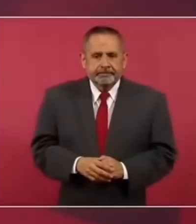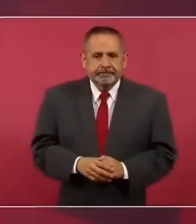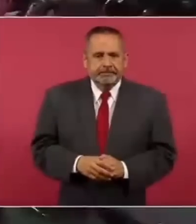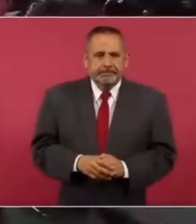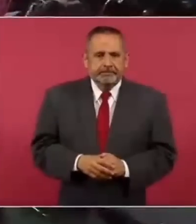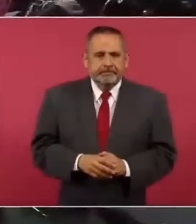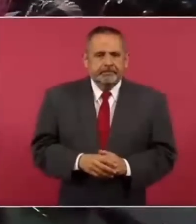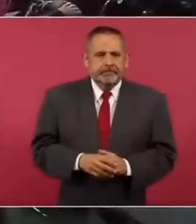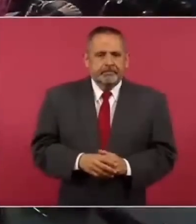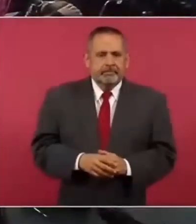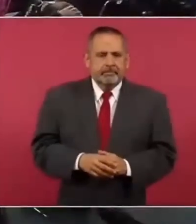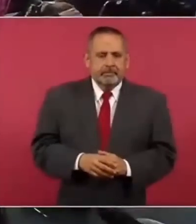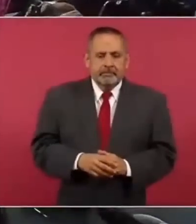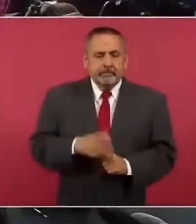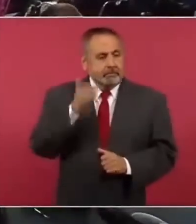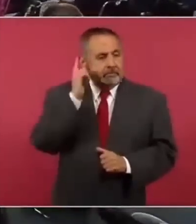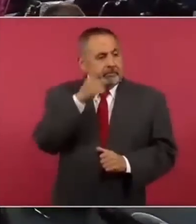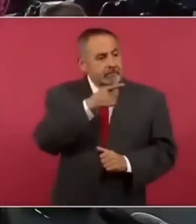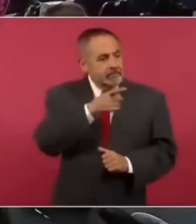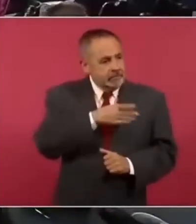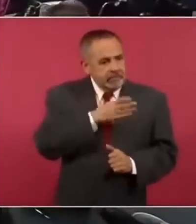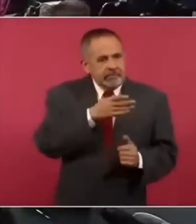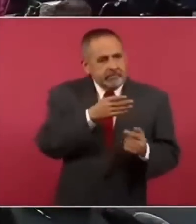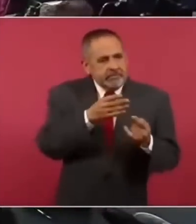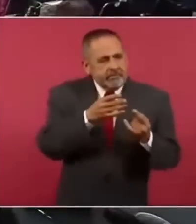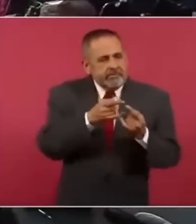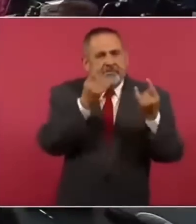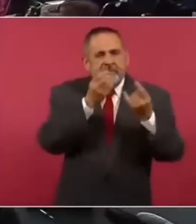pues un aporte histórico,